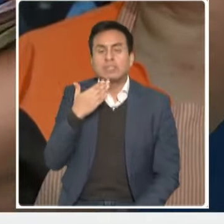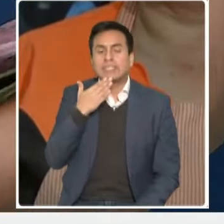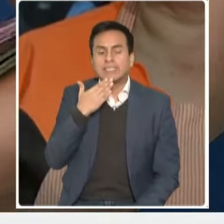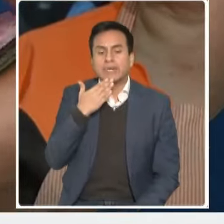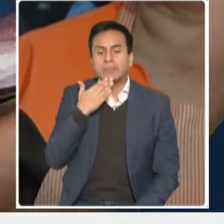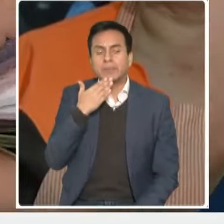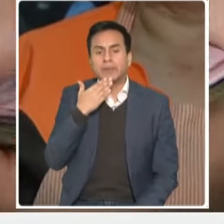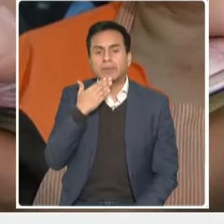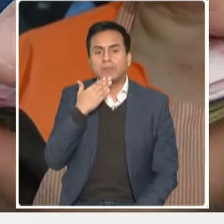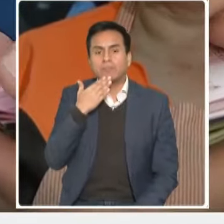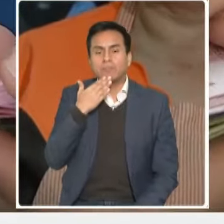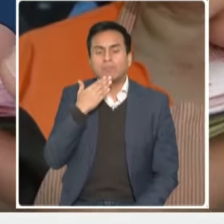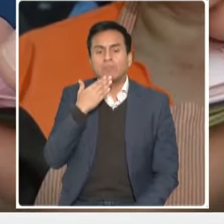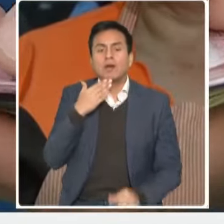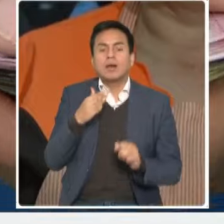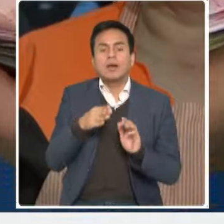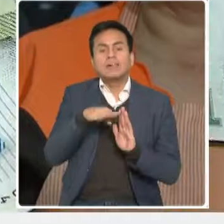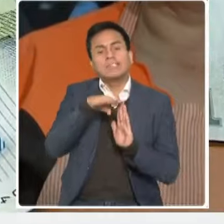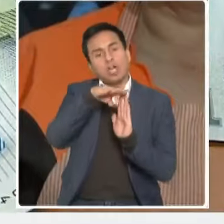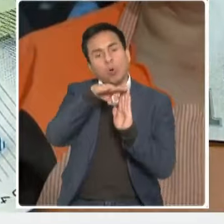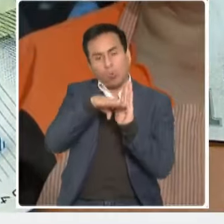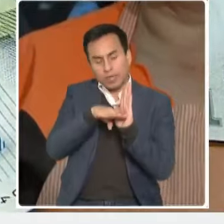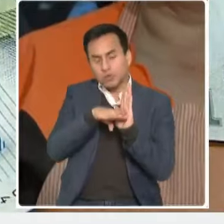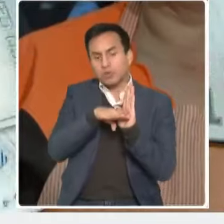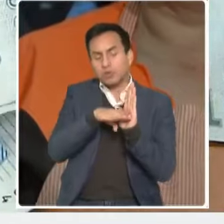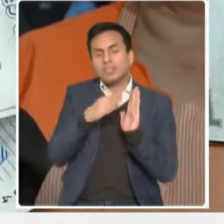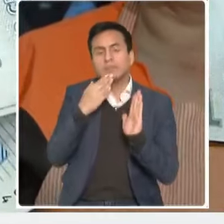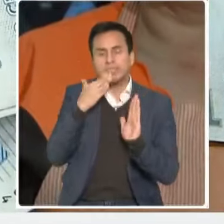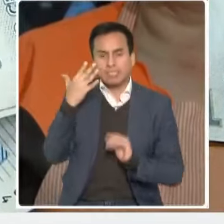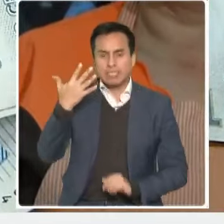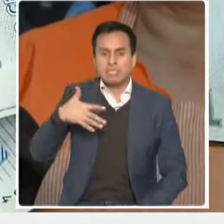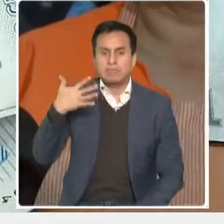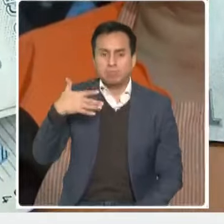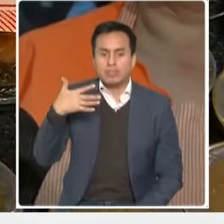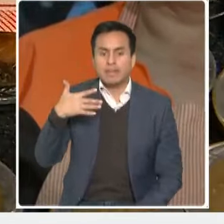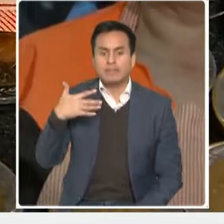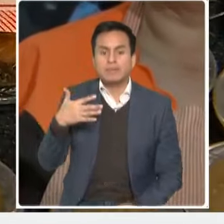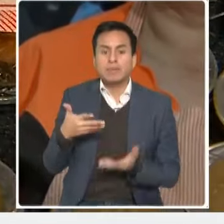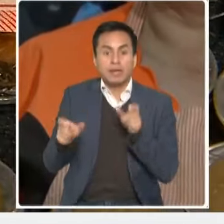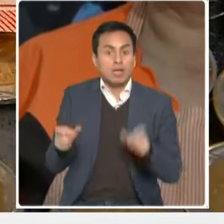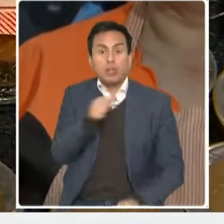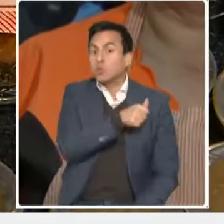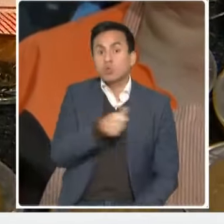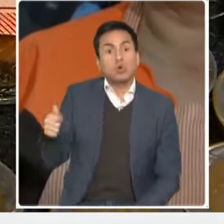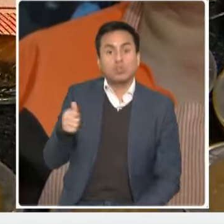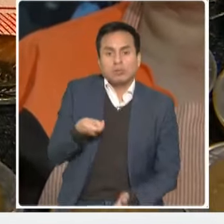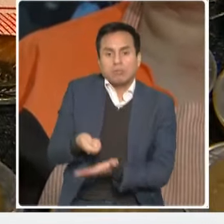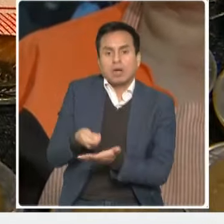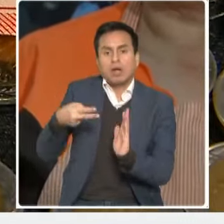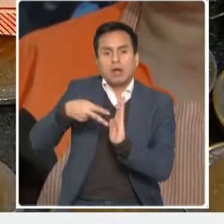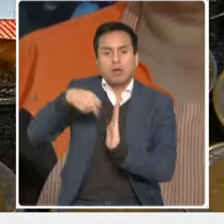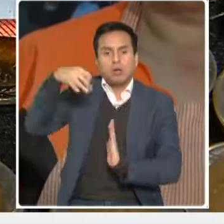además un descuento que va a ser tremendamente importante para todos quienes pagan cuentas de la luz,